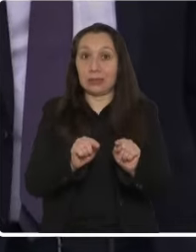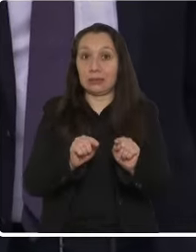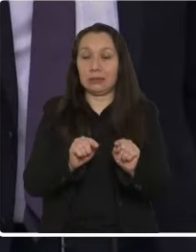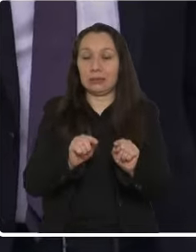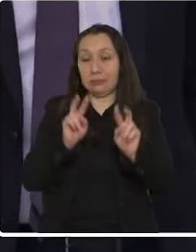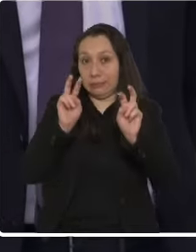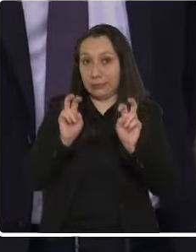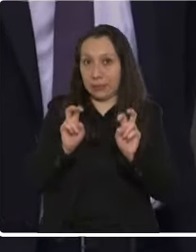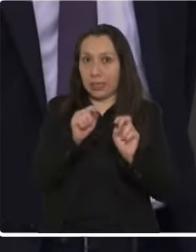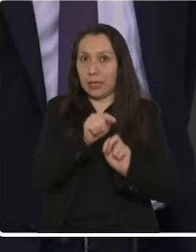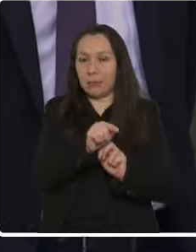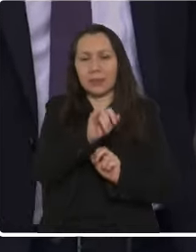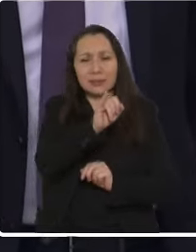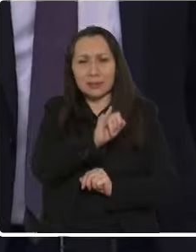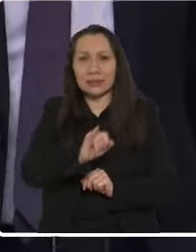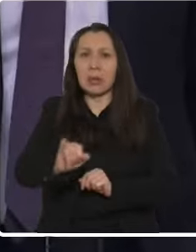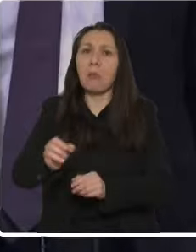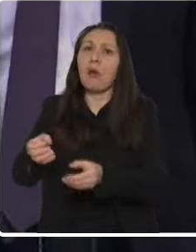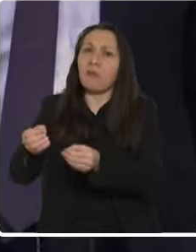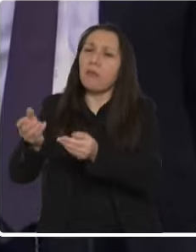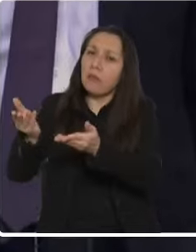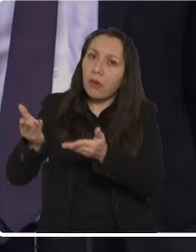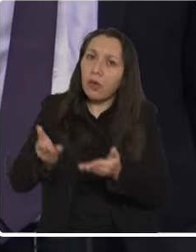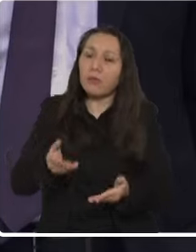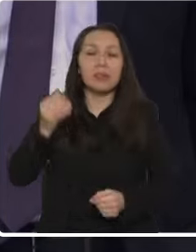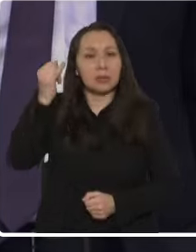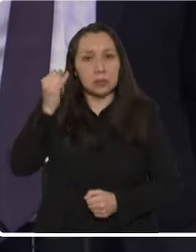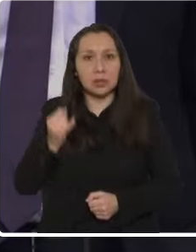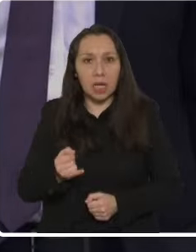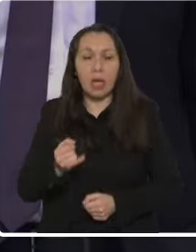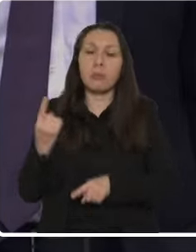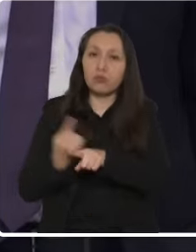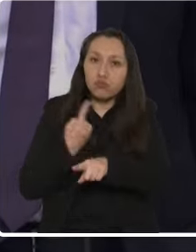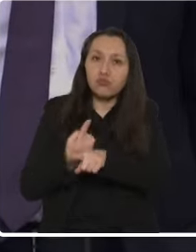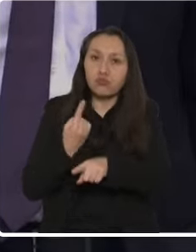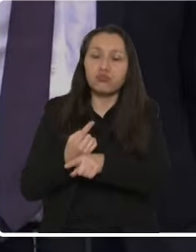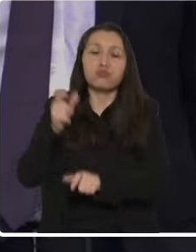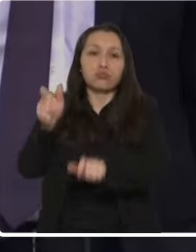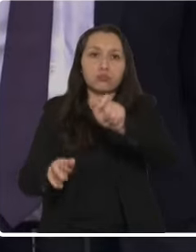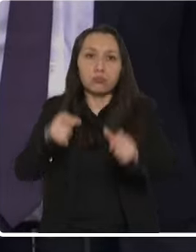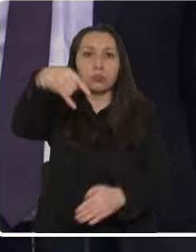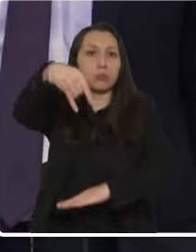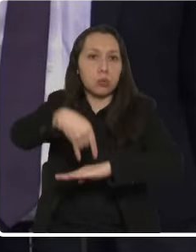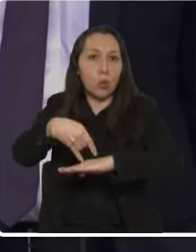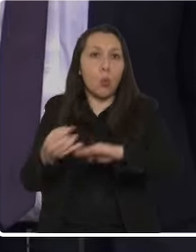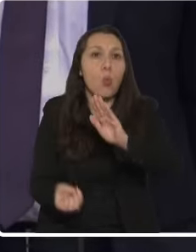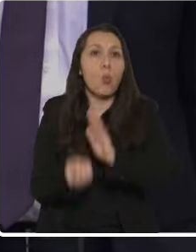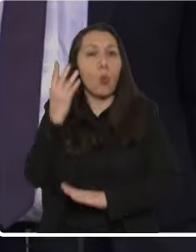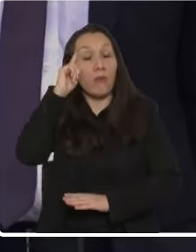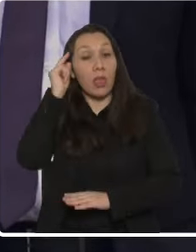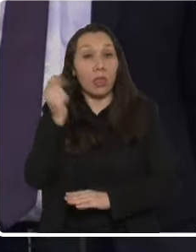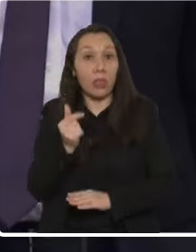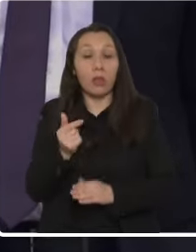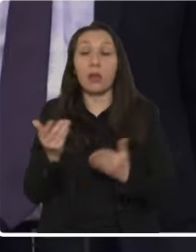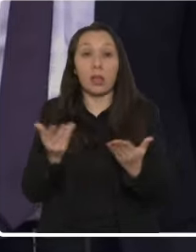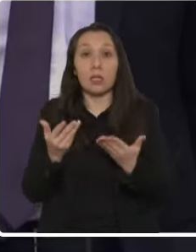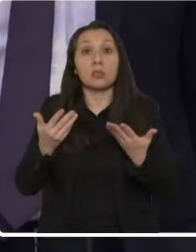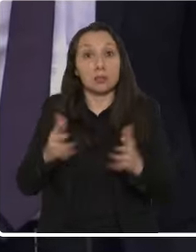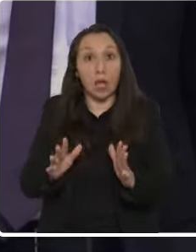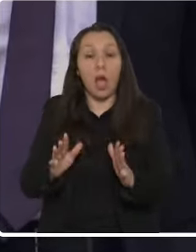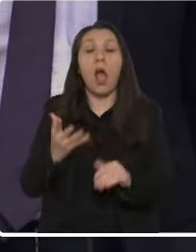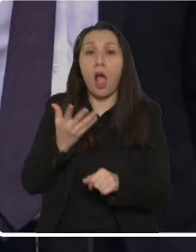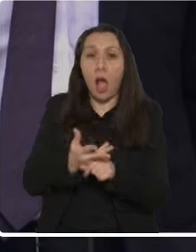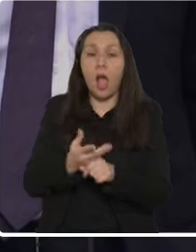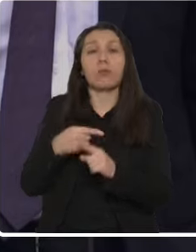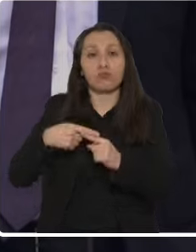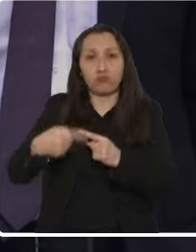de vista, siempre son bienvenidas y siempre estamos conversando con los parlamentarios nuevas iniciativas. De hecho, ha habido y va a seguir